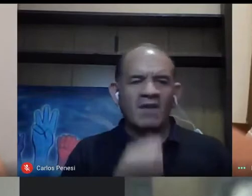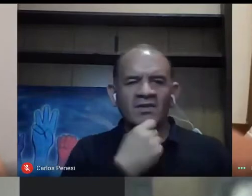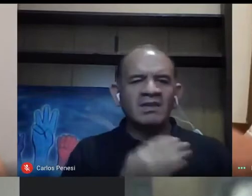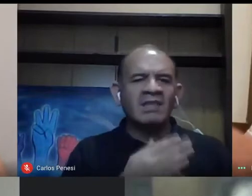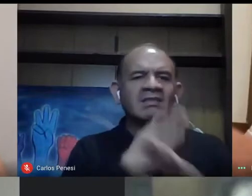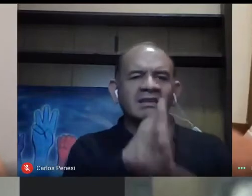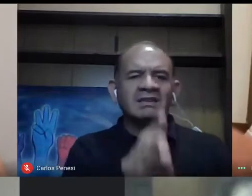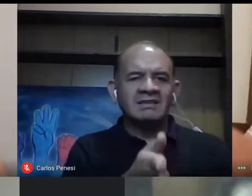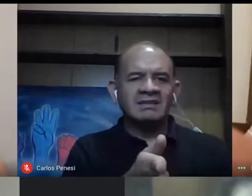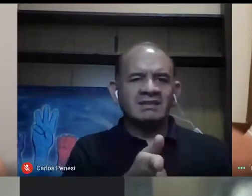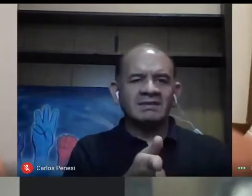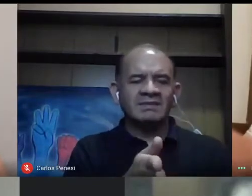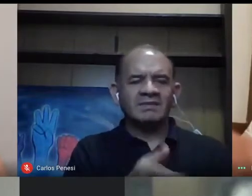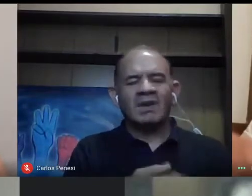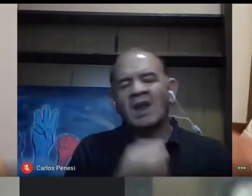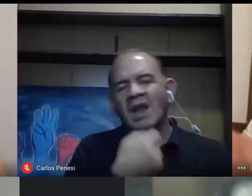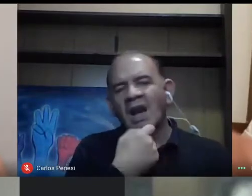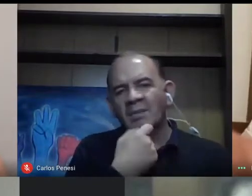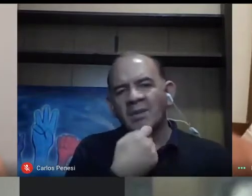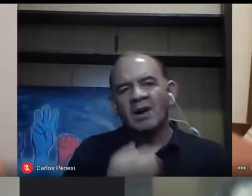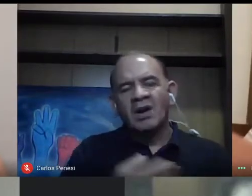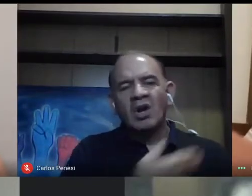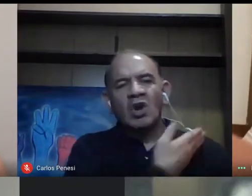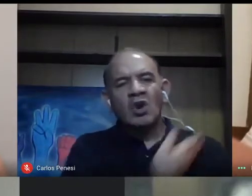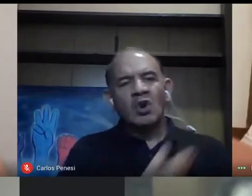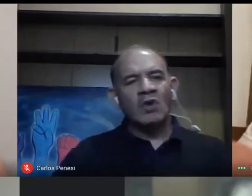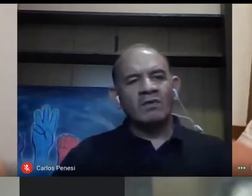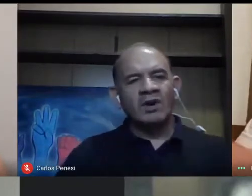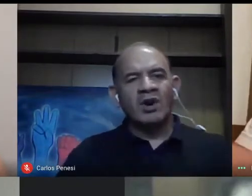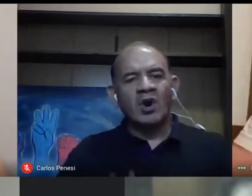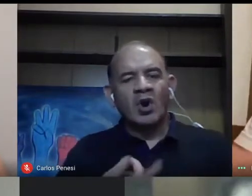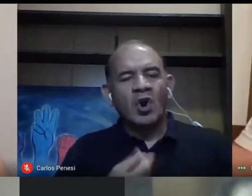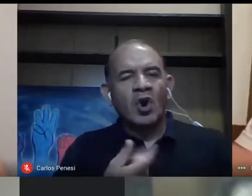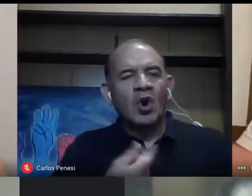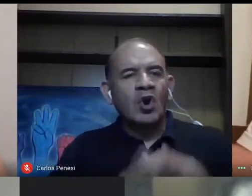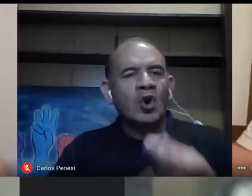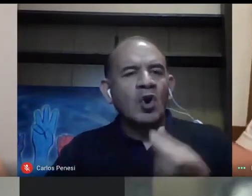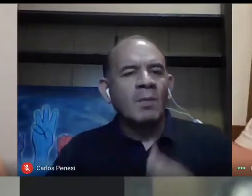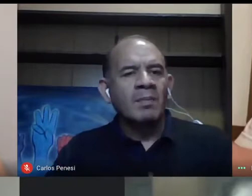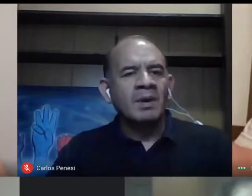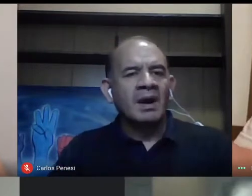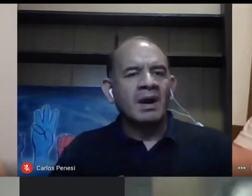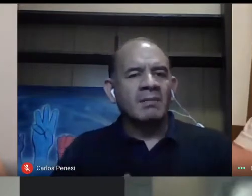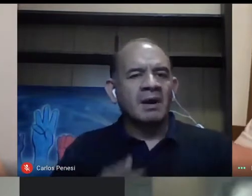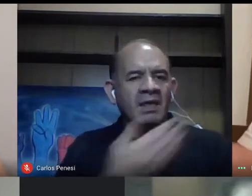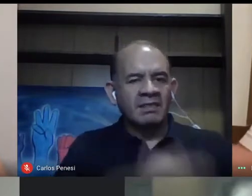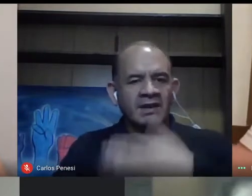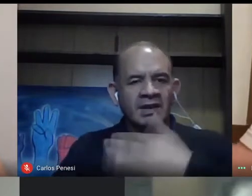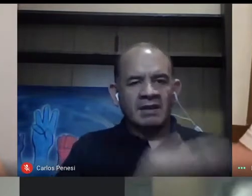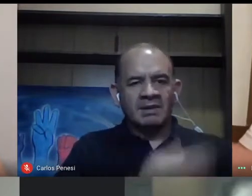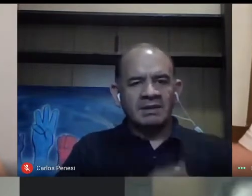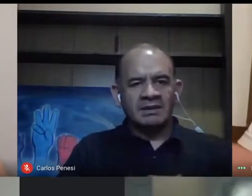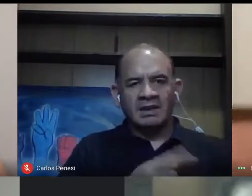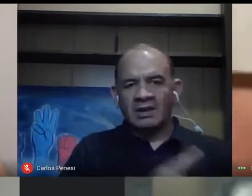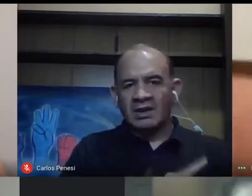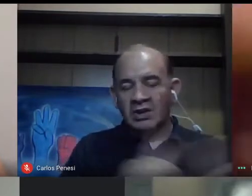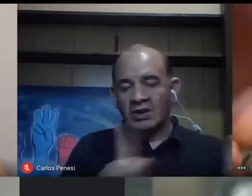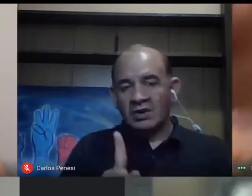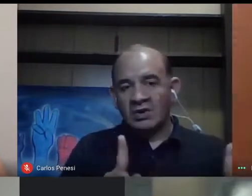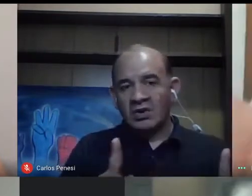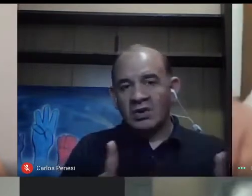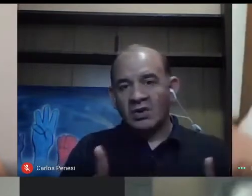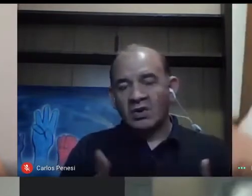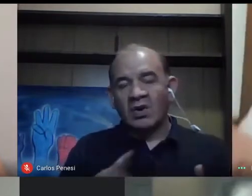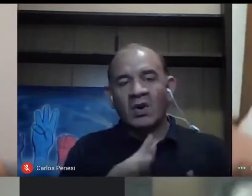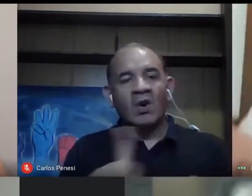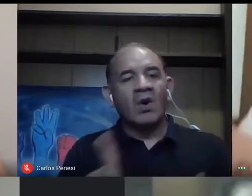el Estado compra libros no compra un 10% de libros para personas con discapacidad, aunque el público sea un 10% de personas con discapacidad, o las